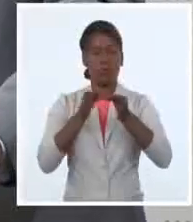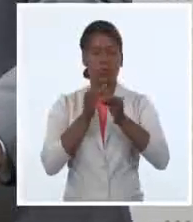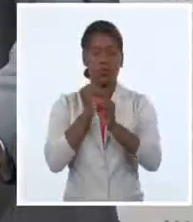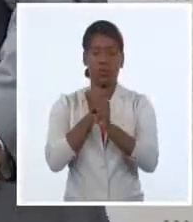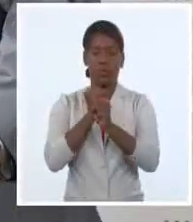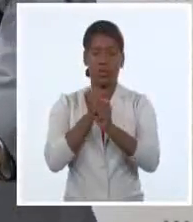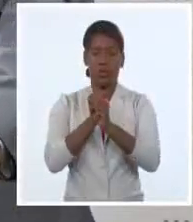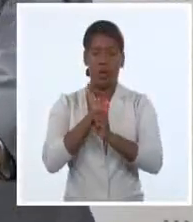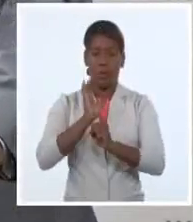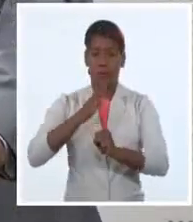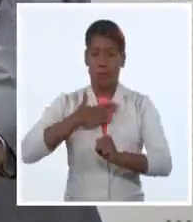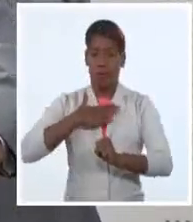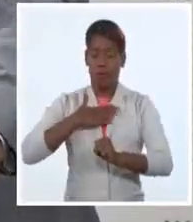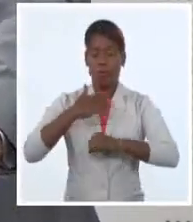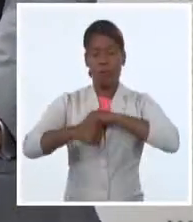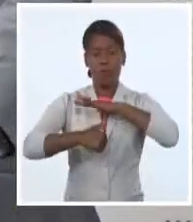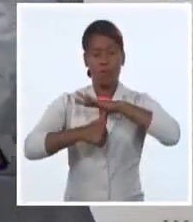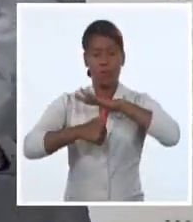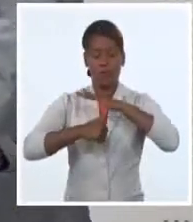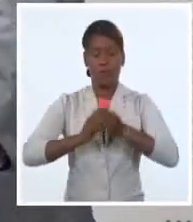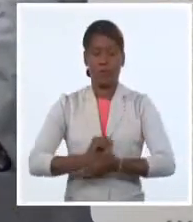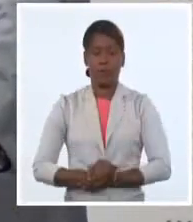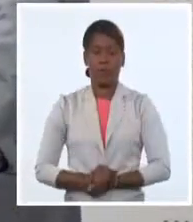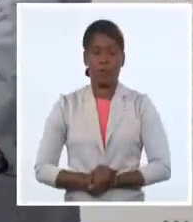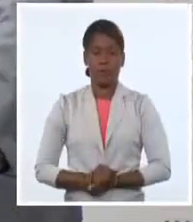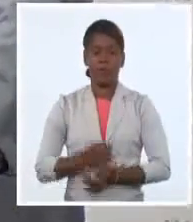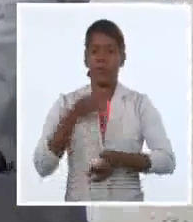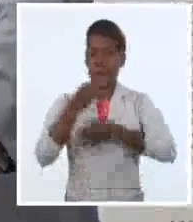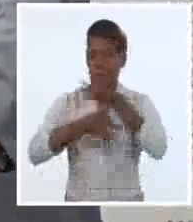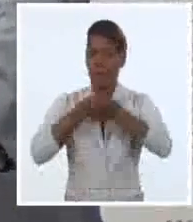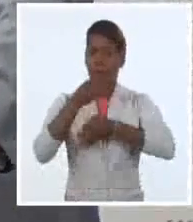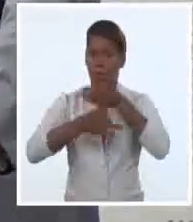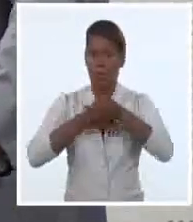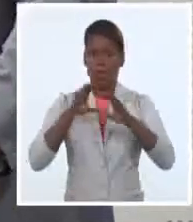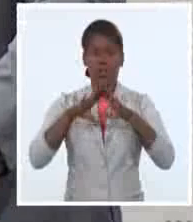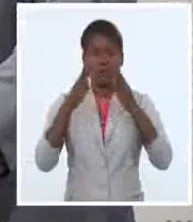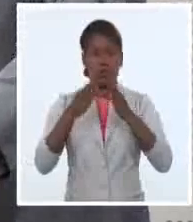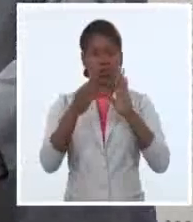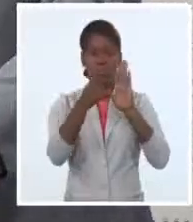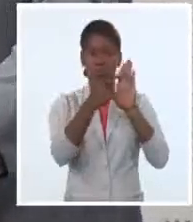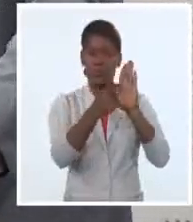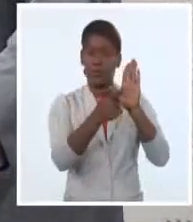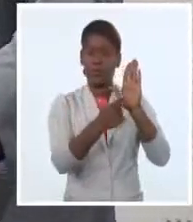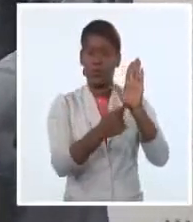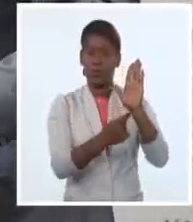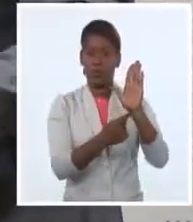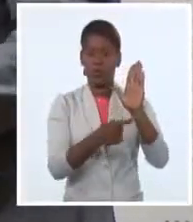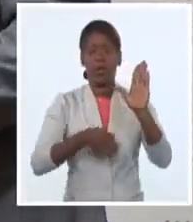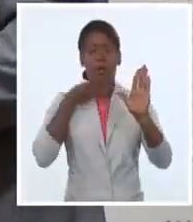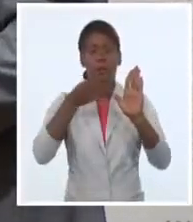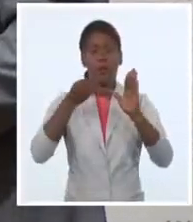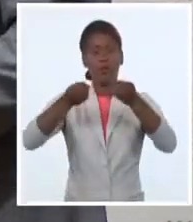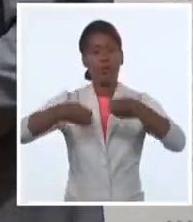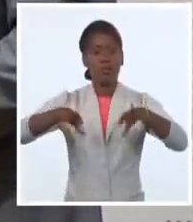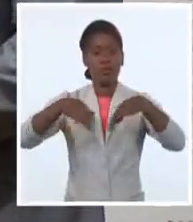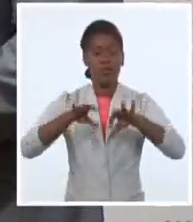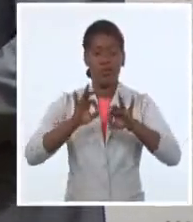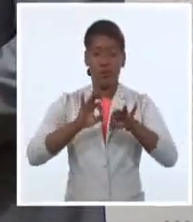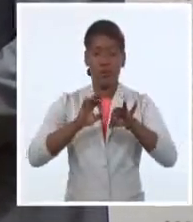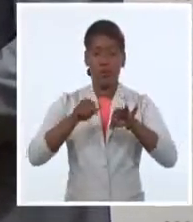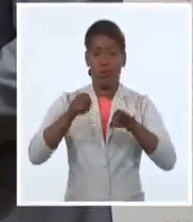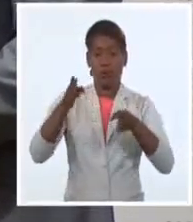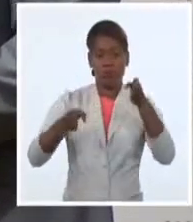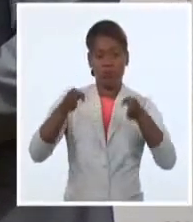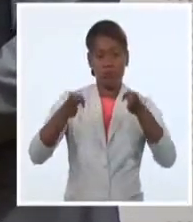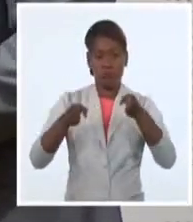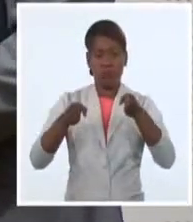la República. Lo haré compartiendo valoraciones sobre la situación actual que hemos enfrentado en estos tiempos, los temas en los que